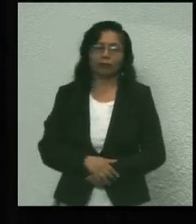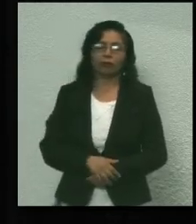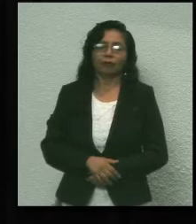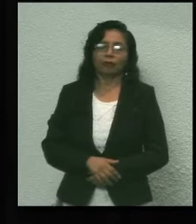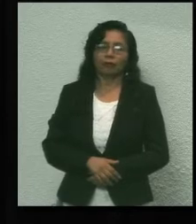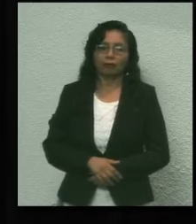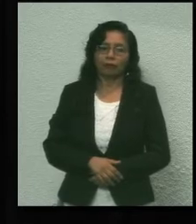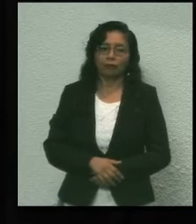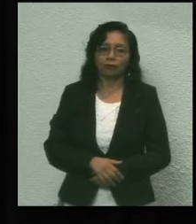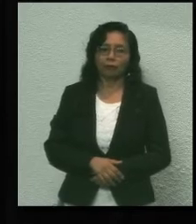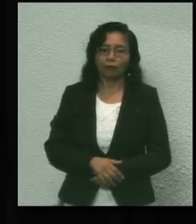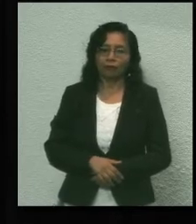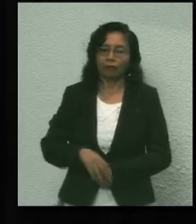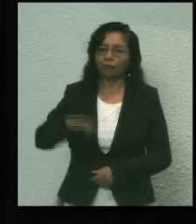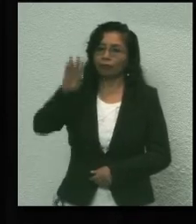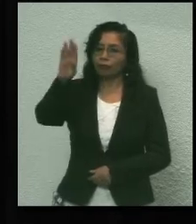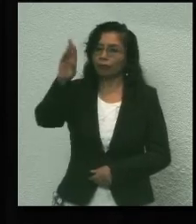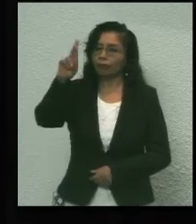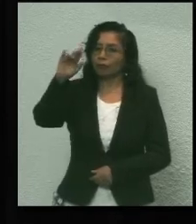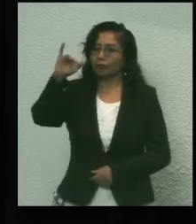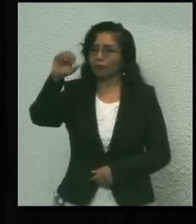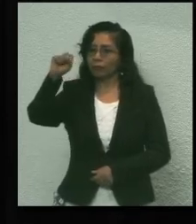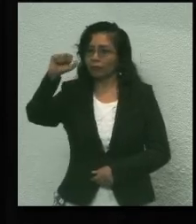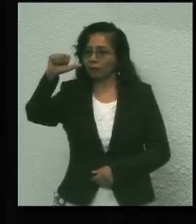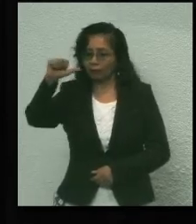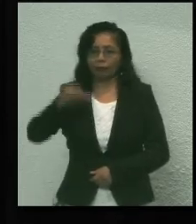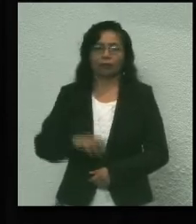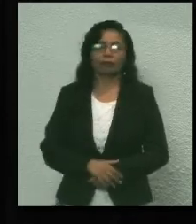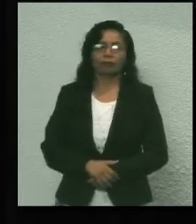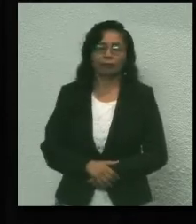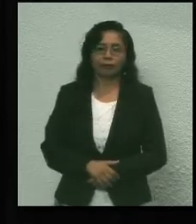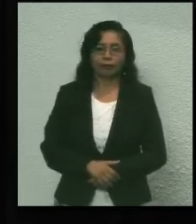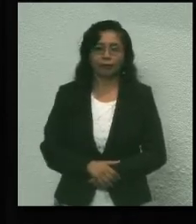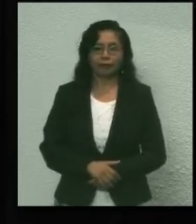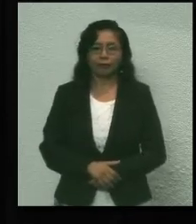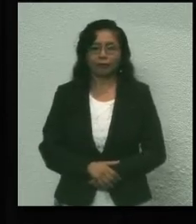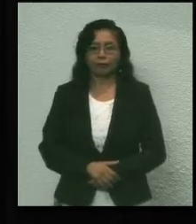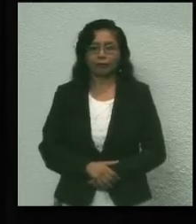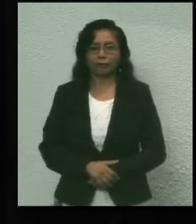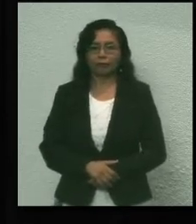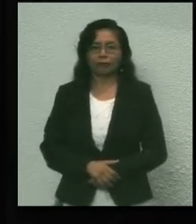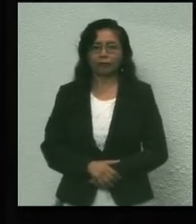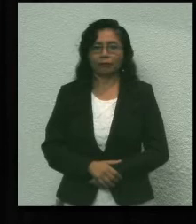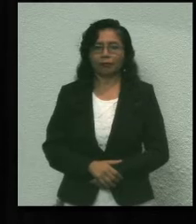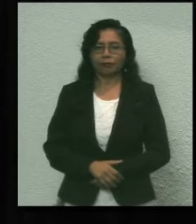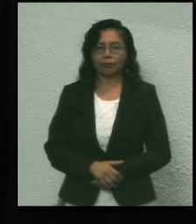Salvatierra y a Brisa Blanca Leticia Galván Villalpando.